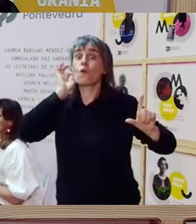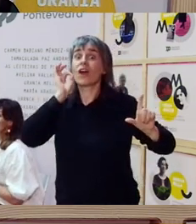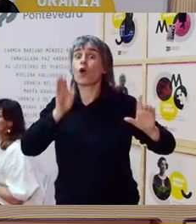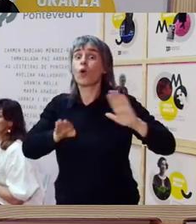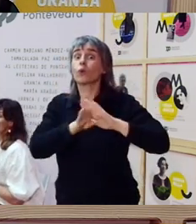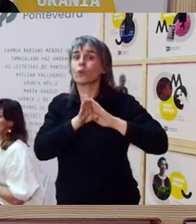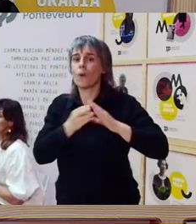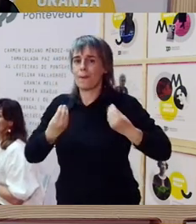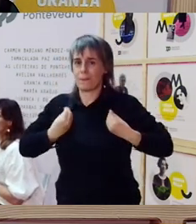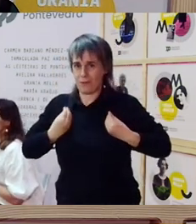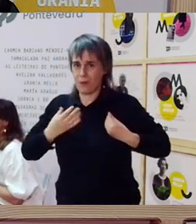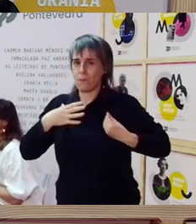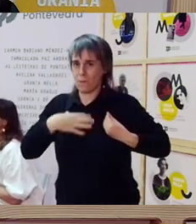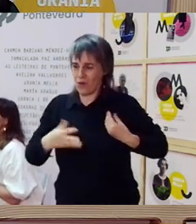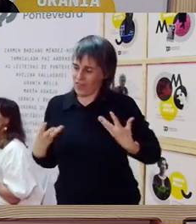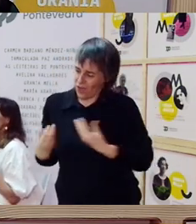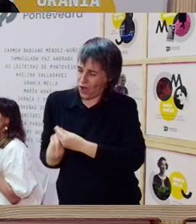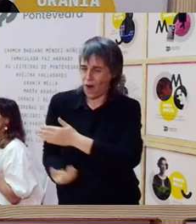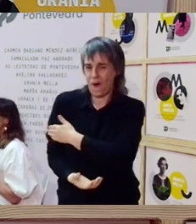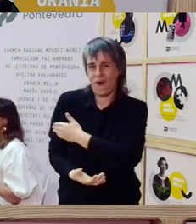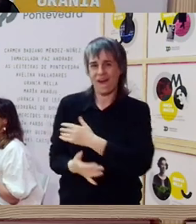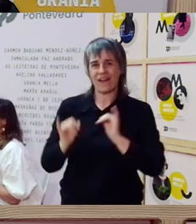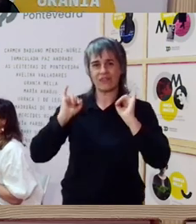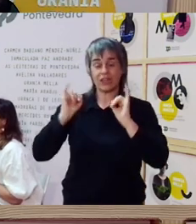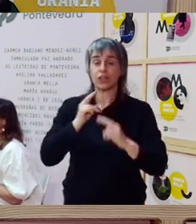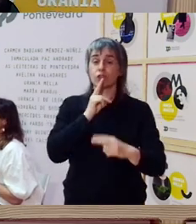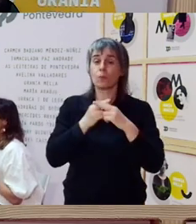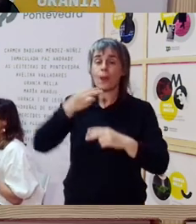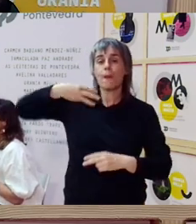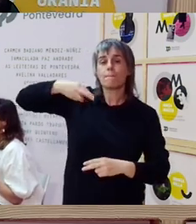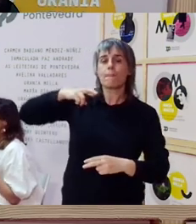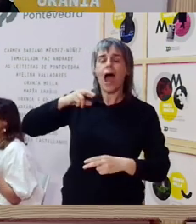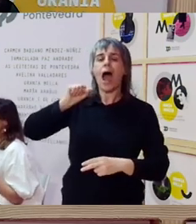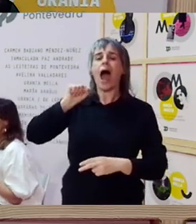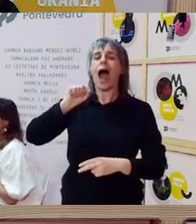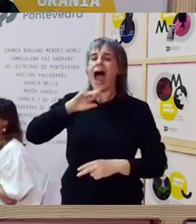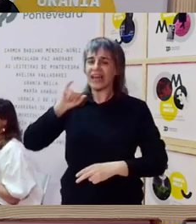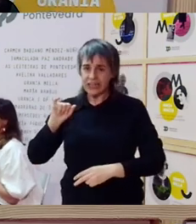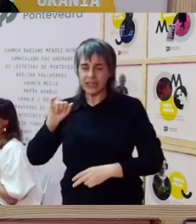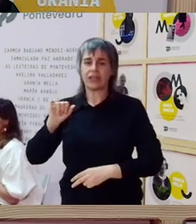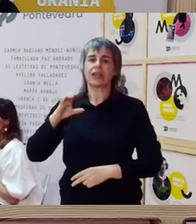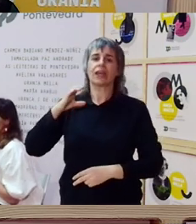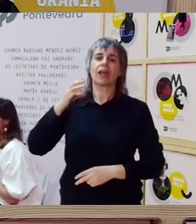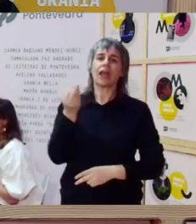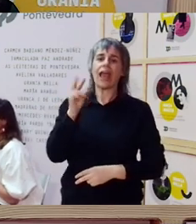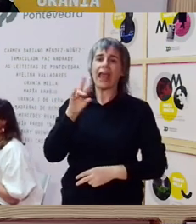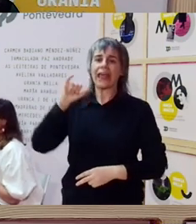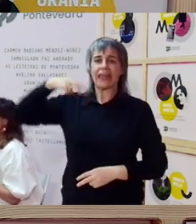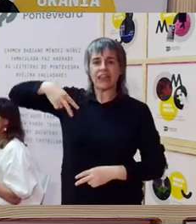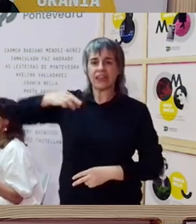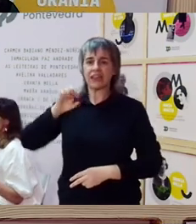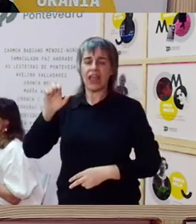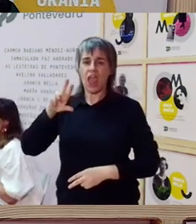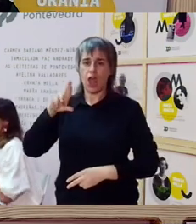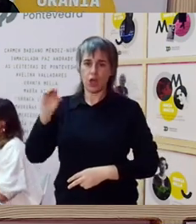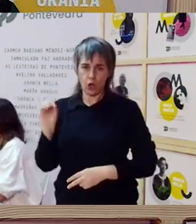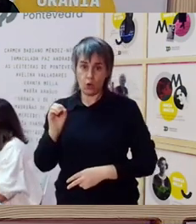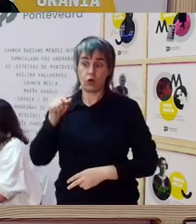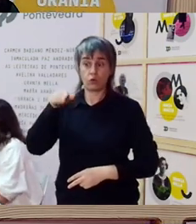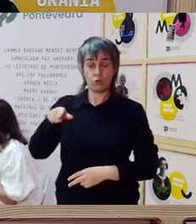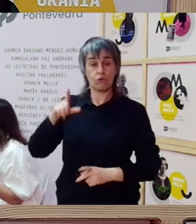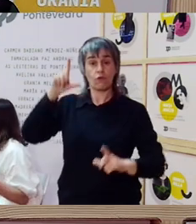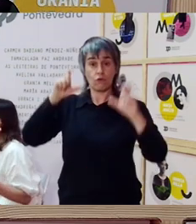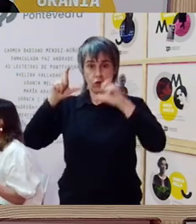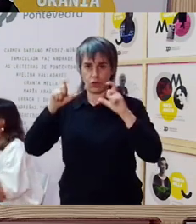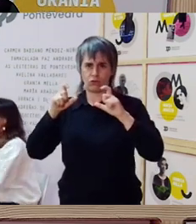pode disfrutar desta homenaxe connosco, que é Mari Quintero, unha fotógrafa moi significada para a cidade de Vigo, polo seu estudio